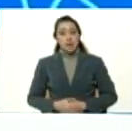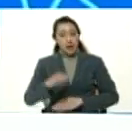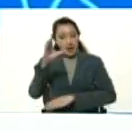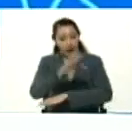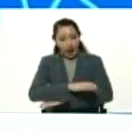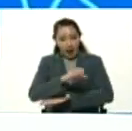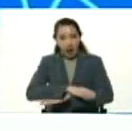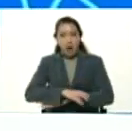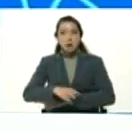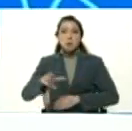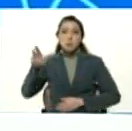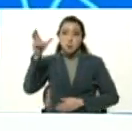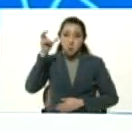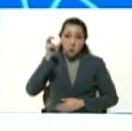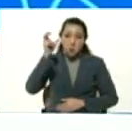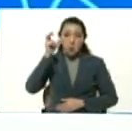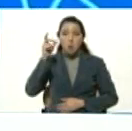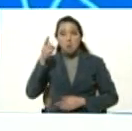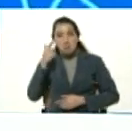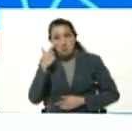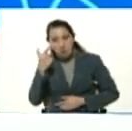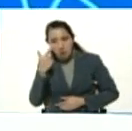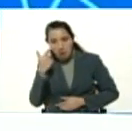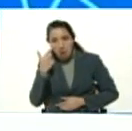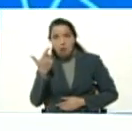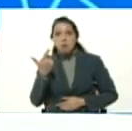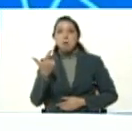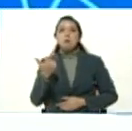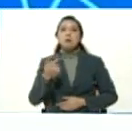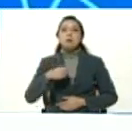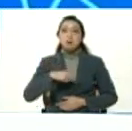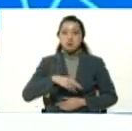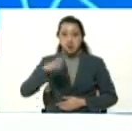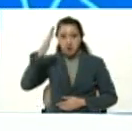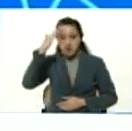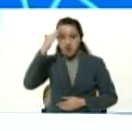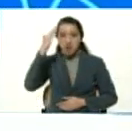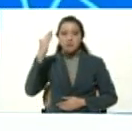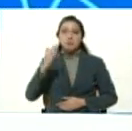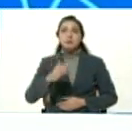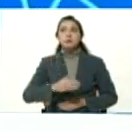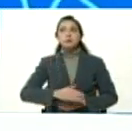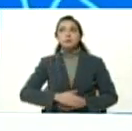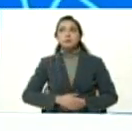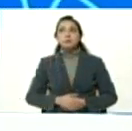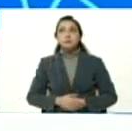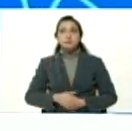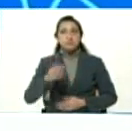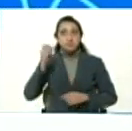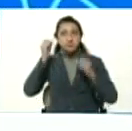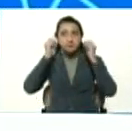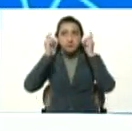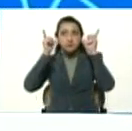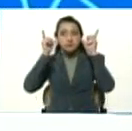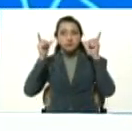capacidades auditivas activadas, las camataguas, como dicen, ¿no? Las camataguas prendidas,